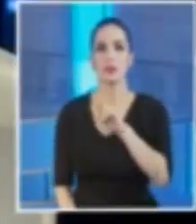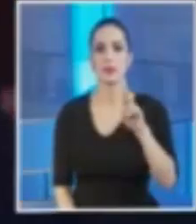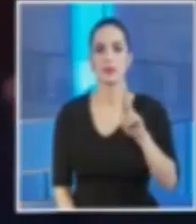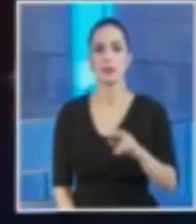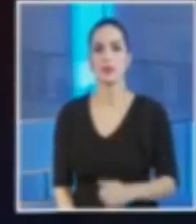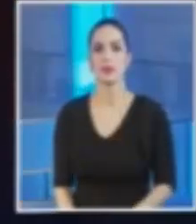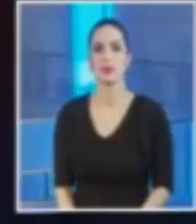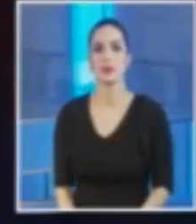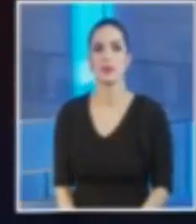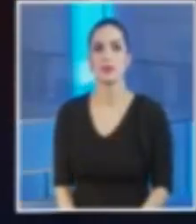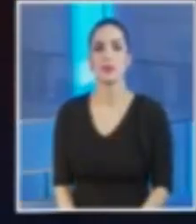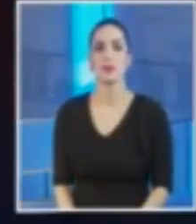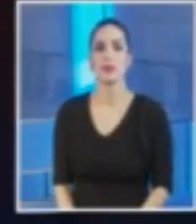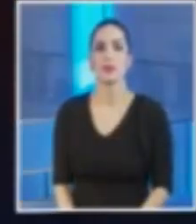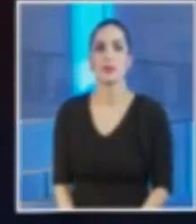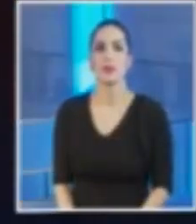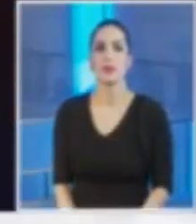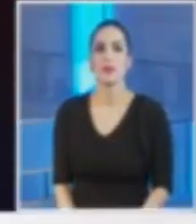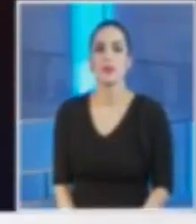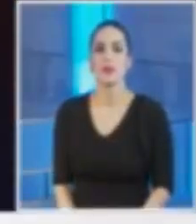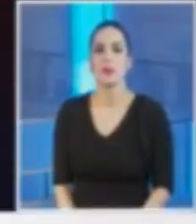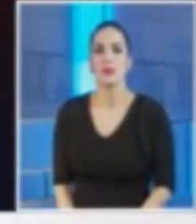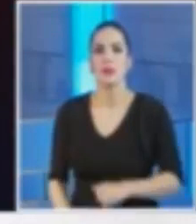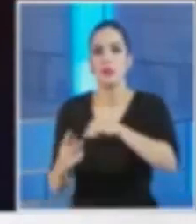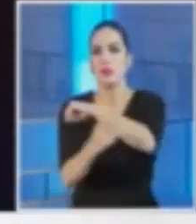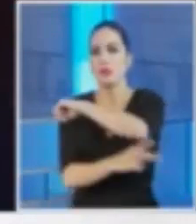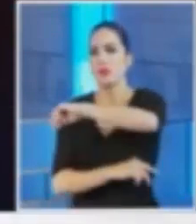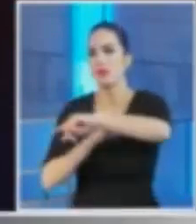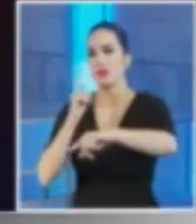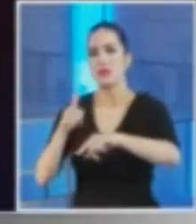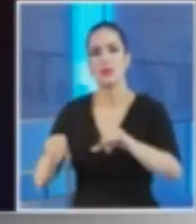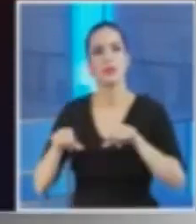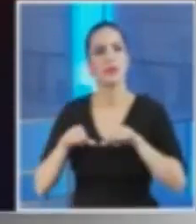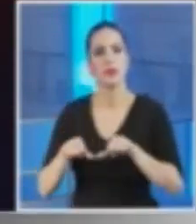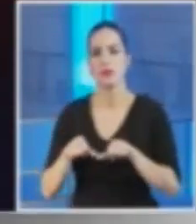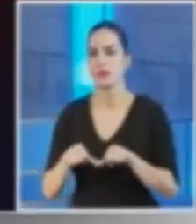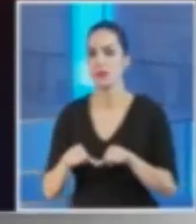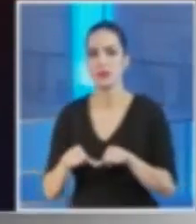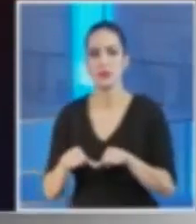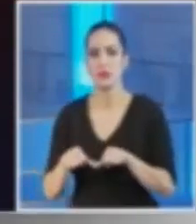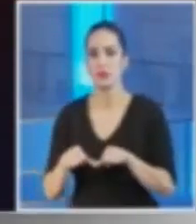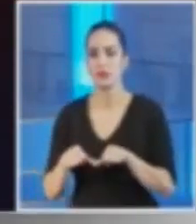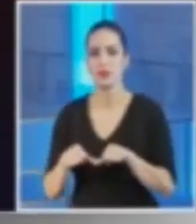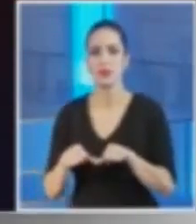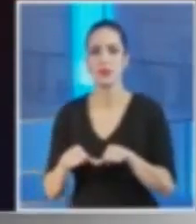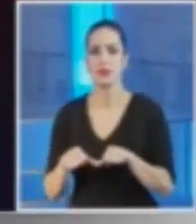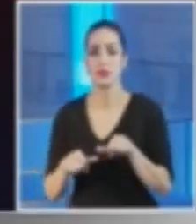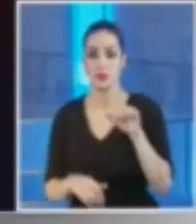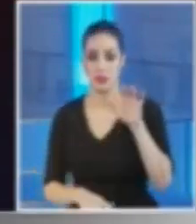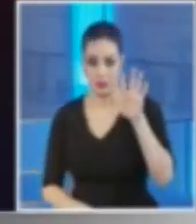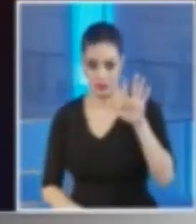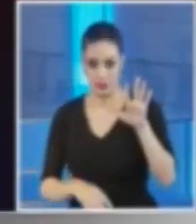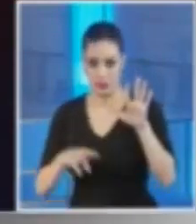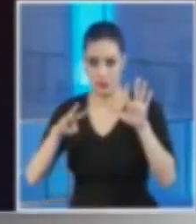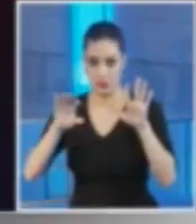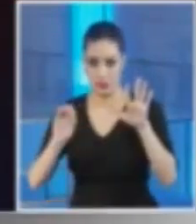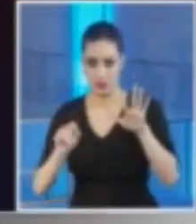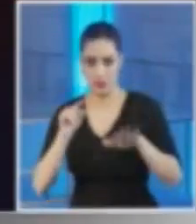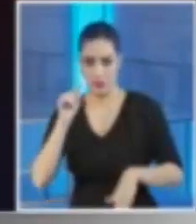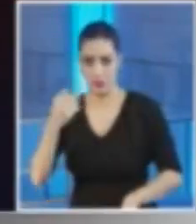La situación del país no puede seguir como va. El 5 de mayo te